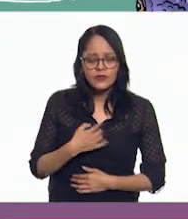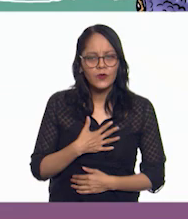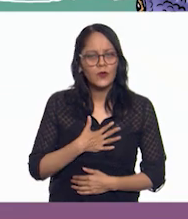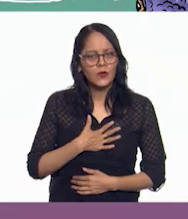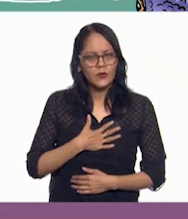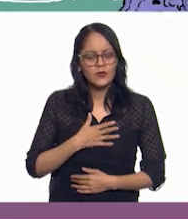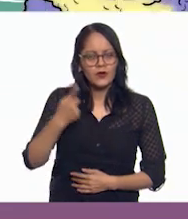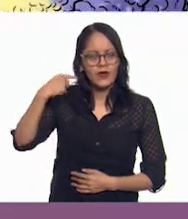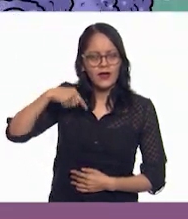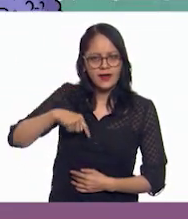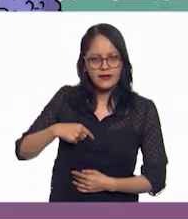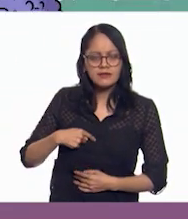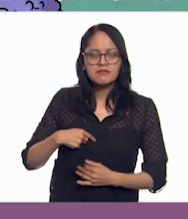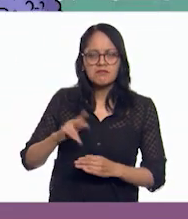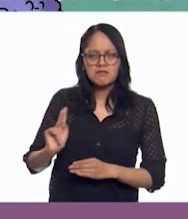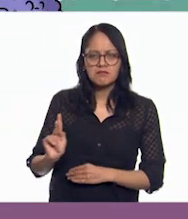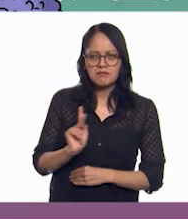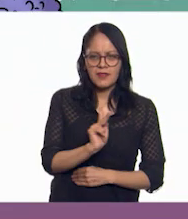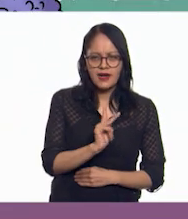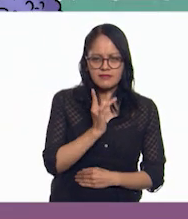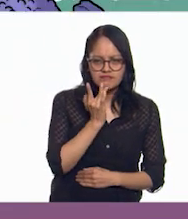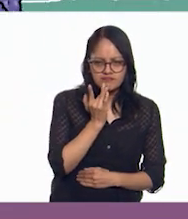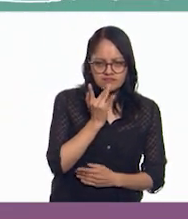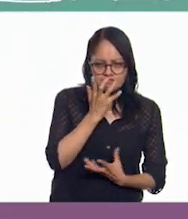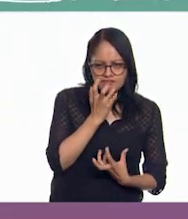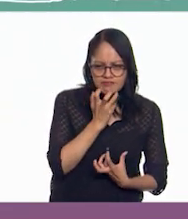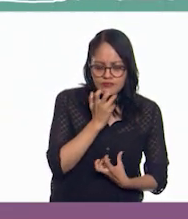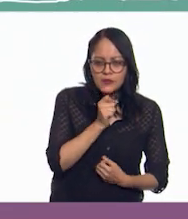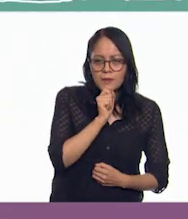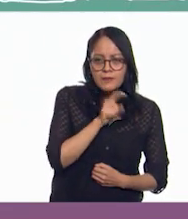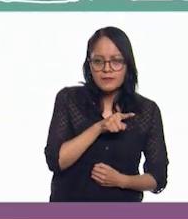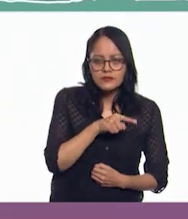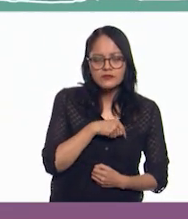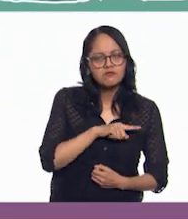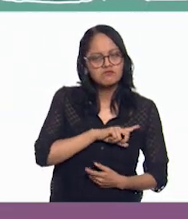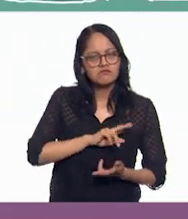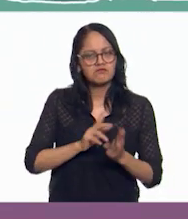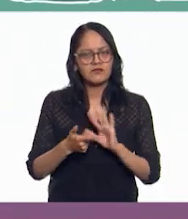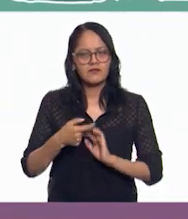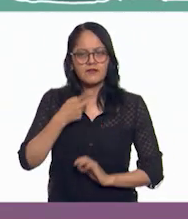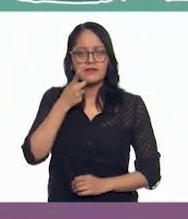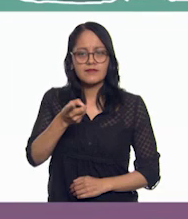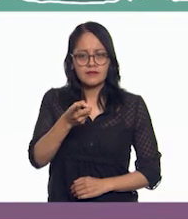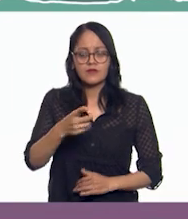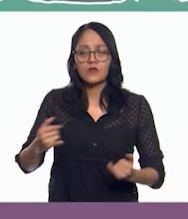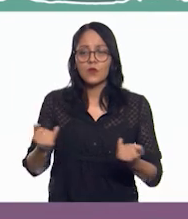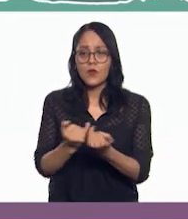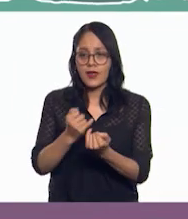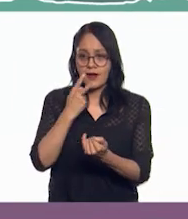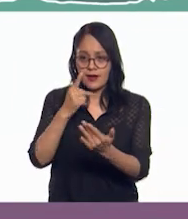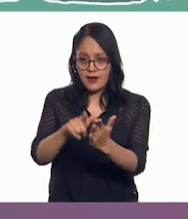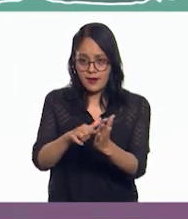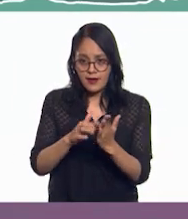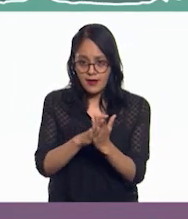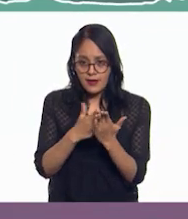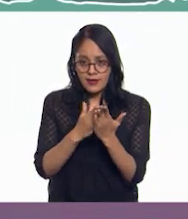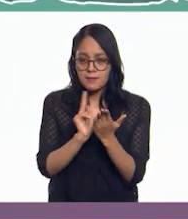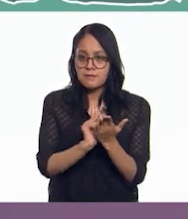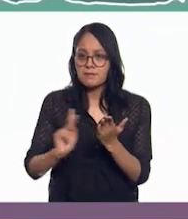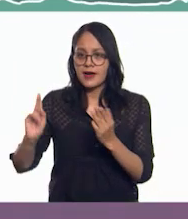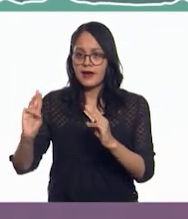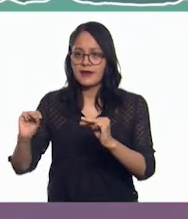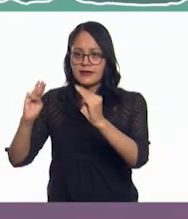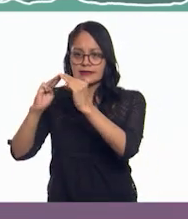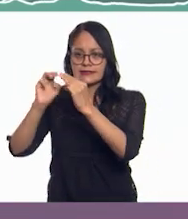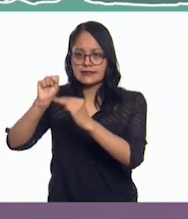repleto, y orondo como un melancólico sapo, dictaminé. Recibo las palabras directamente del Sinaí